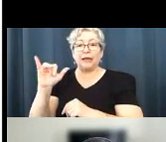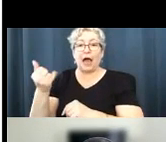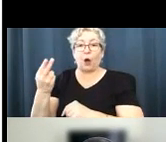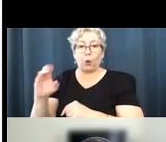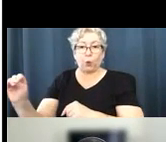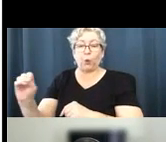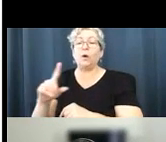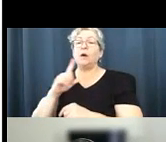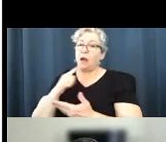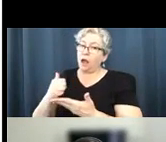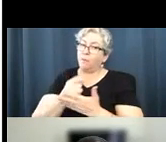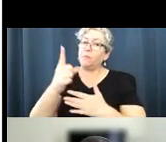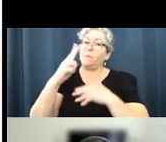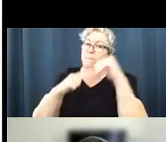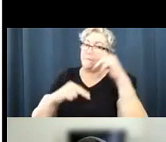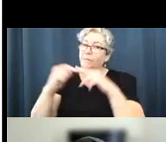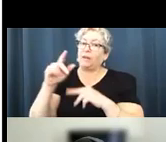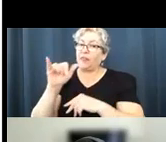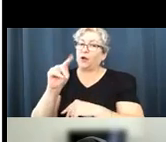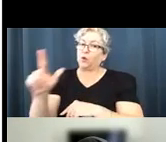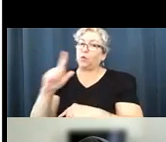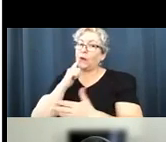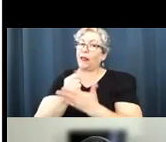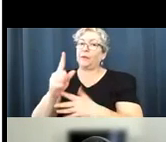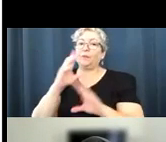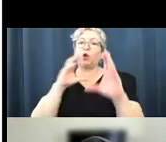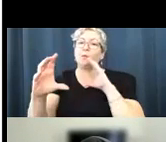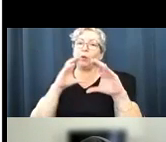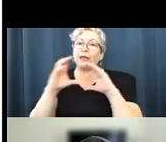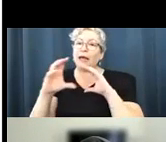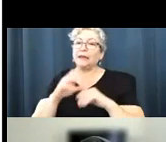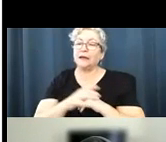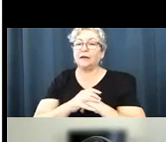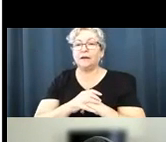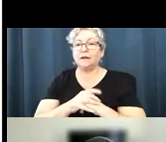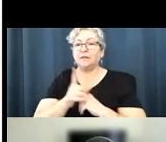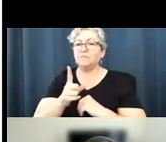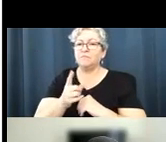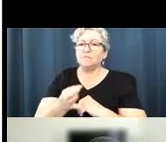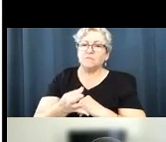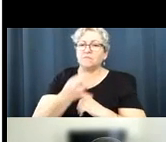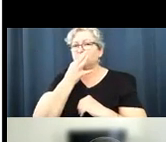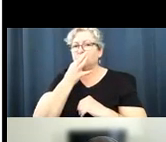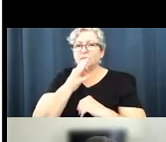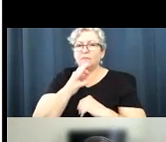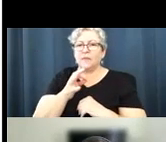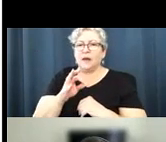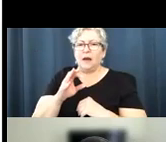le ayudó a construir el dispositivo, la herramienta que él usaba para poderse comunicar. Y ellos tenían